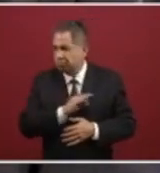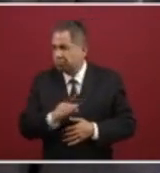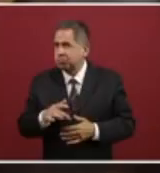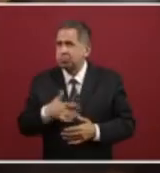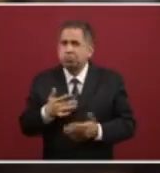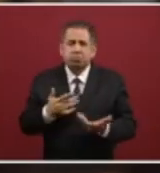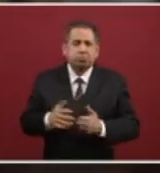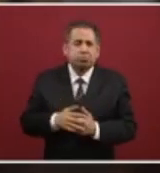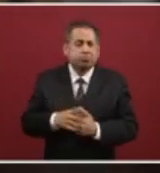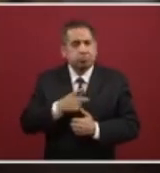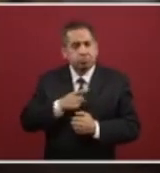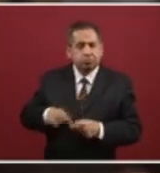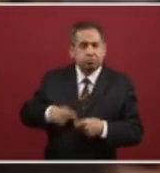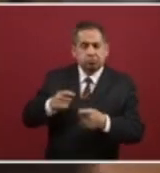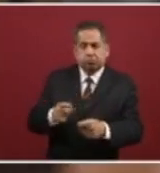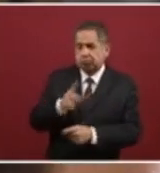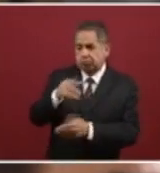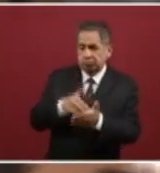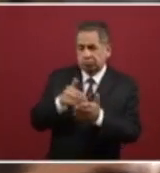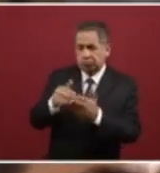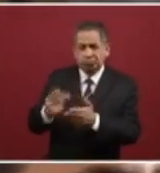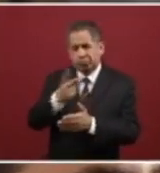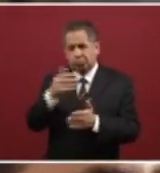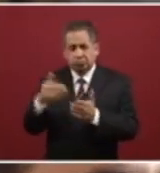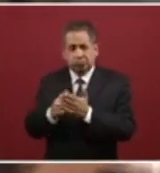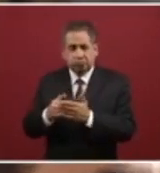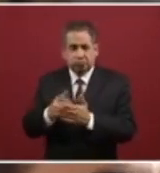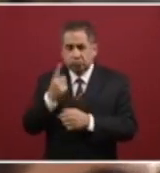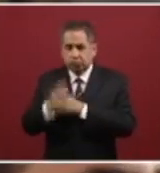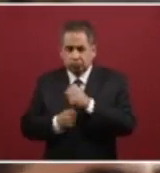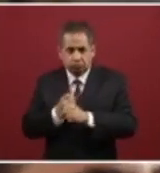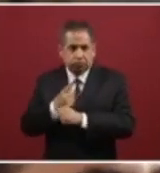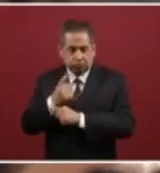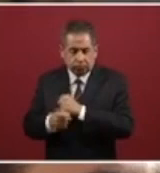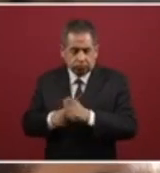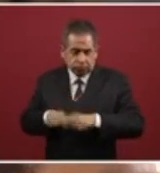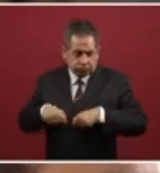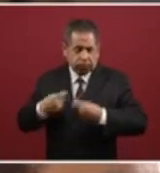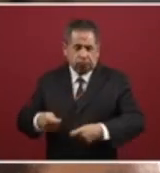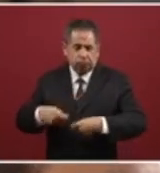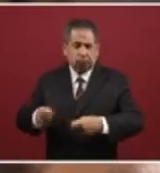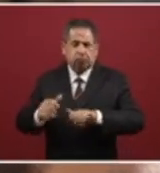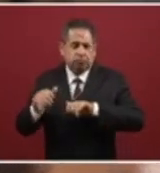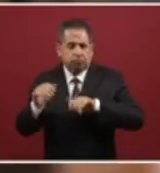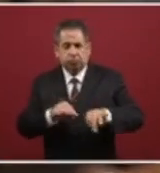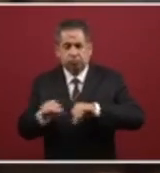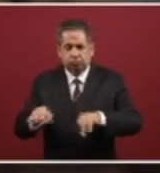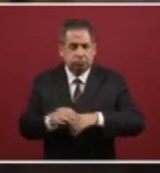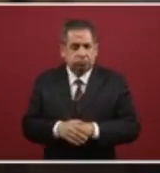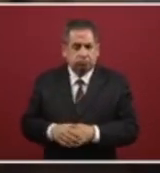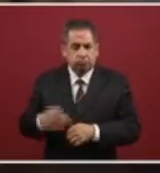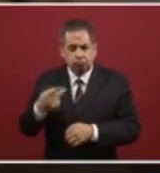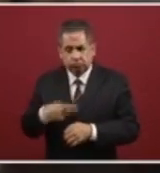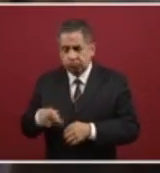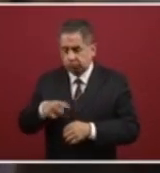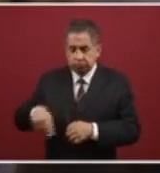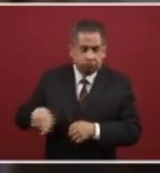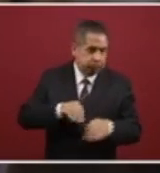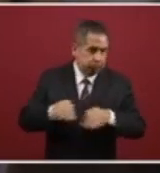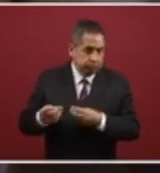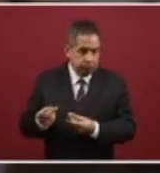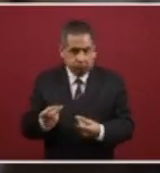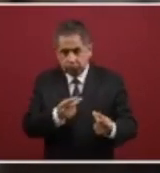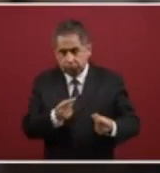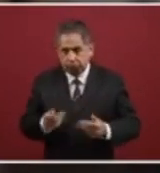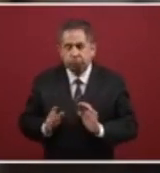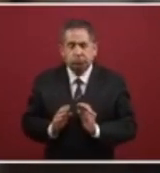generar 1,200,000 empleos al año para la gente que se va a la población económicamente activa